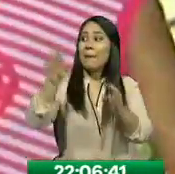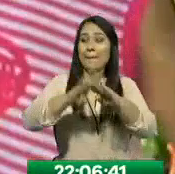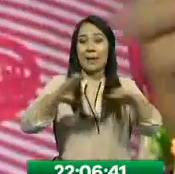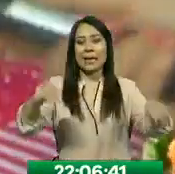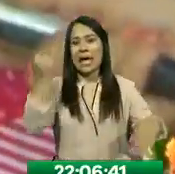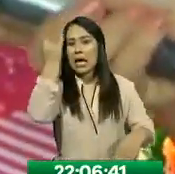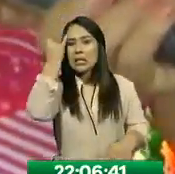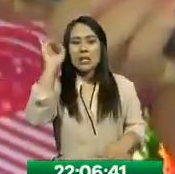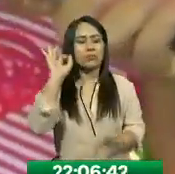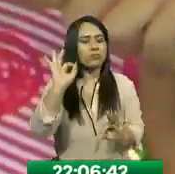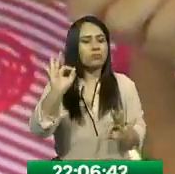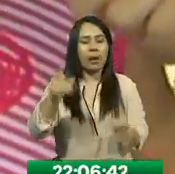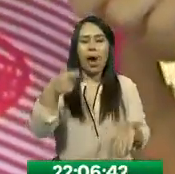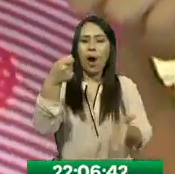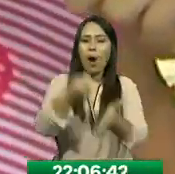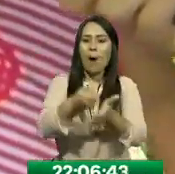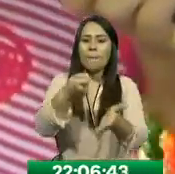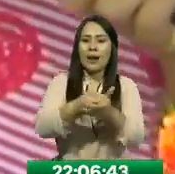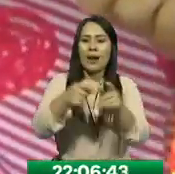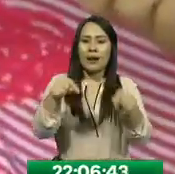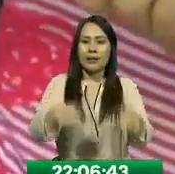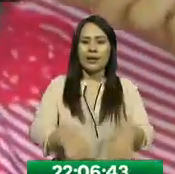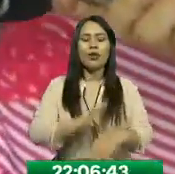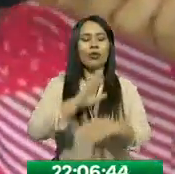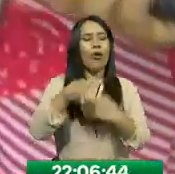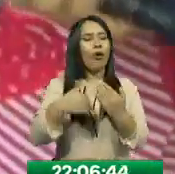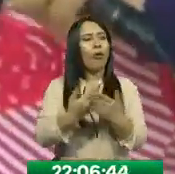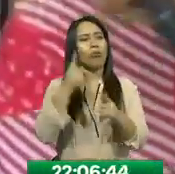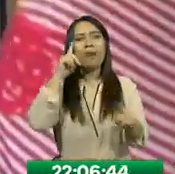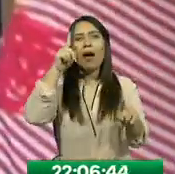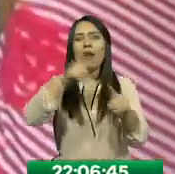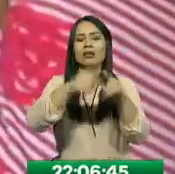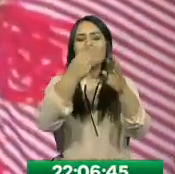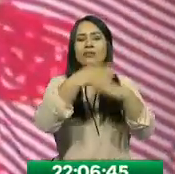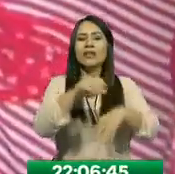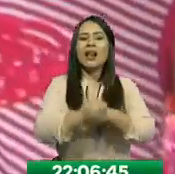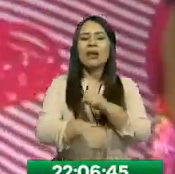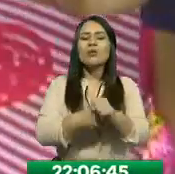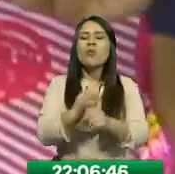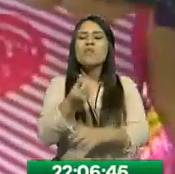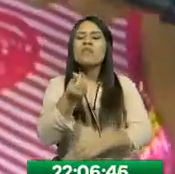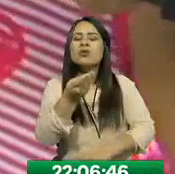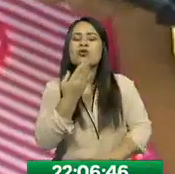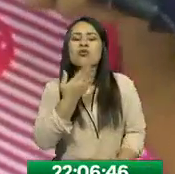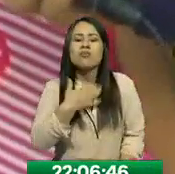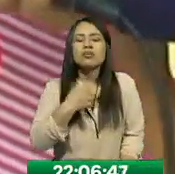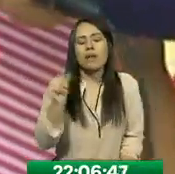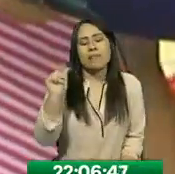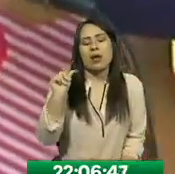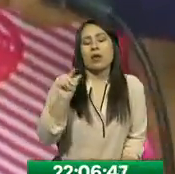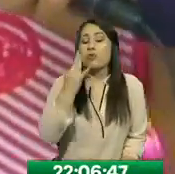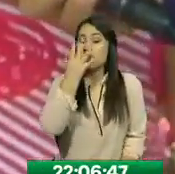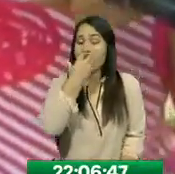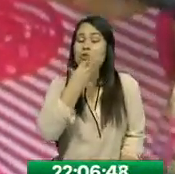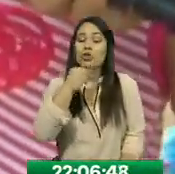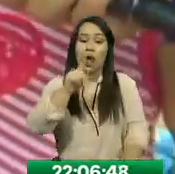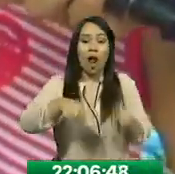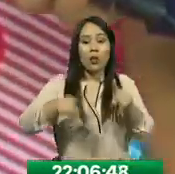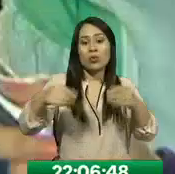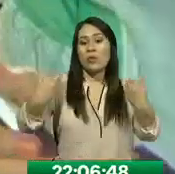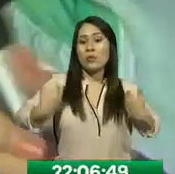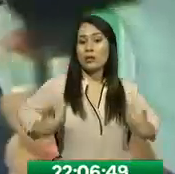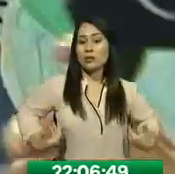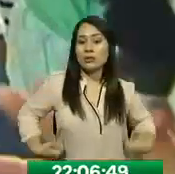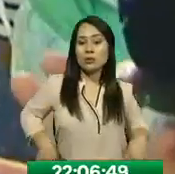para hacer las compras. Lugar ideal para comprar aquí, todo para fin de año. ¿Ya ha visto los precios? ¿Qué tal? Muy económicos y muy bonitos los vestidos,